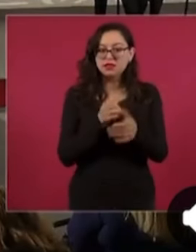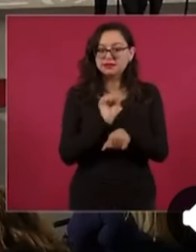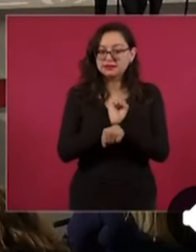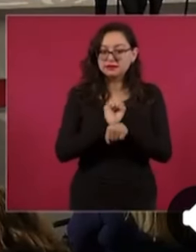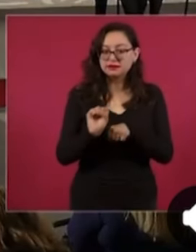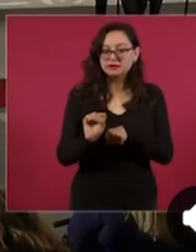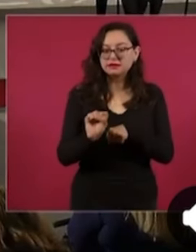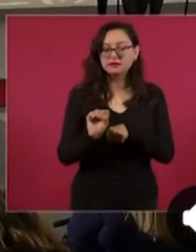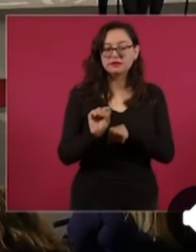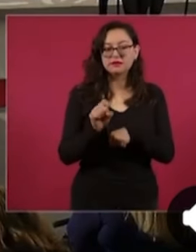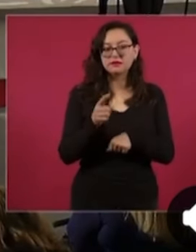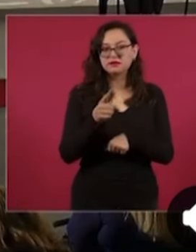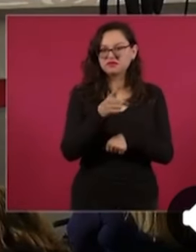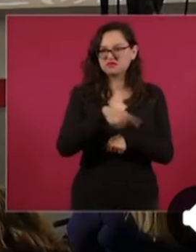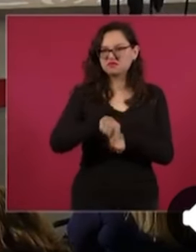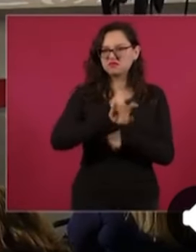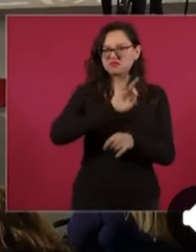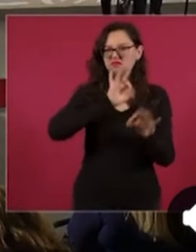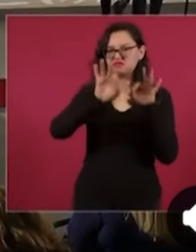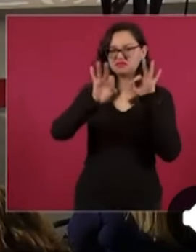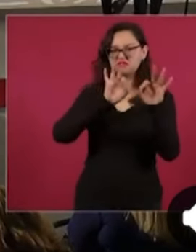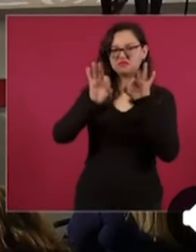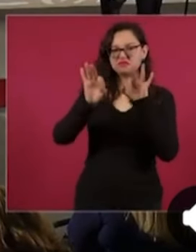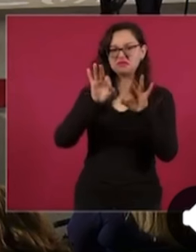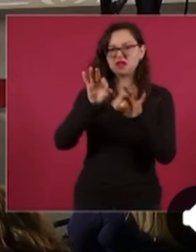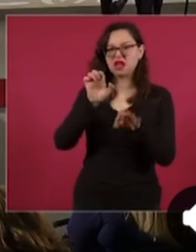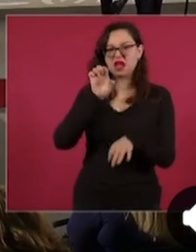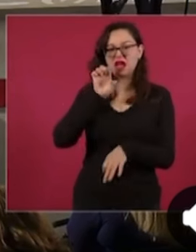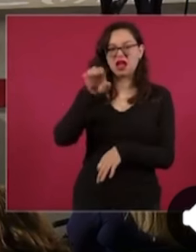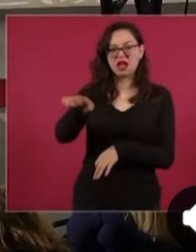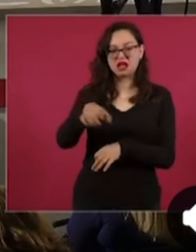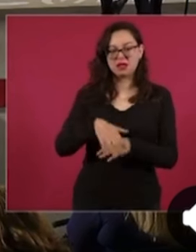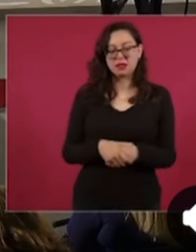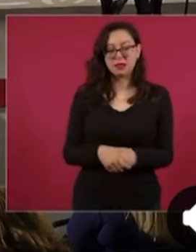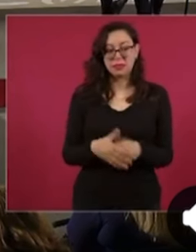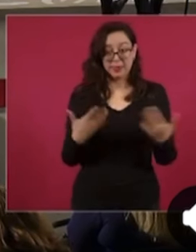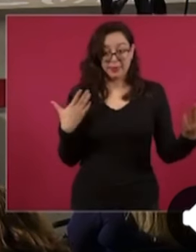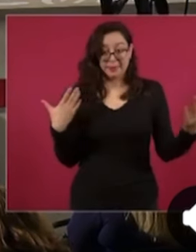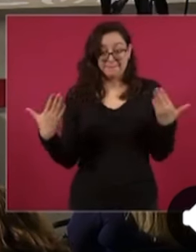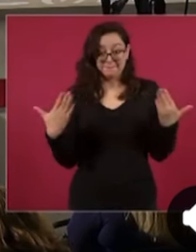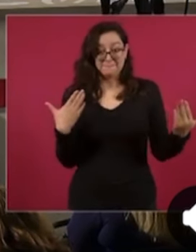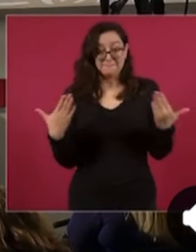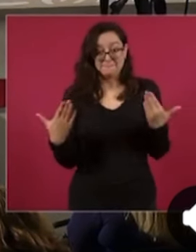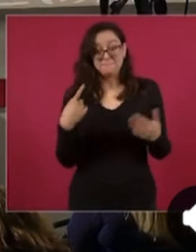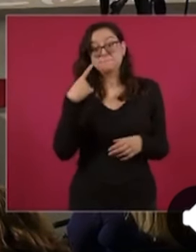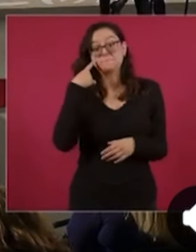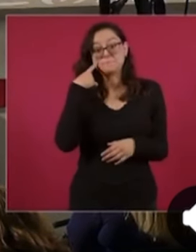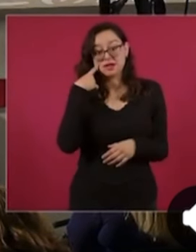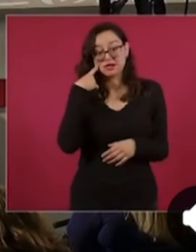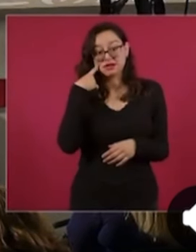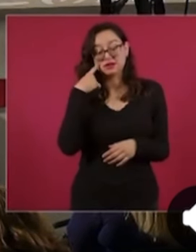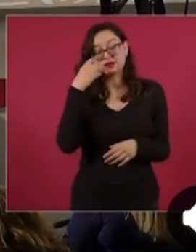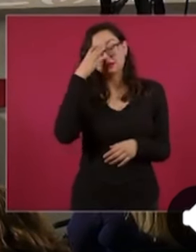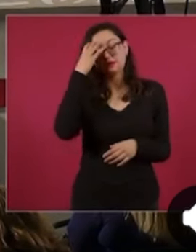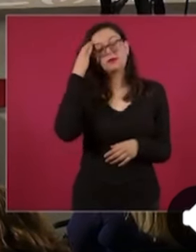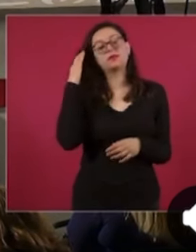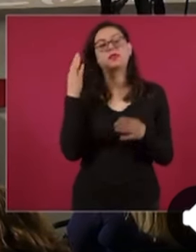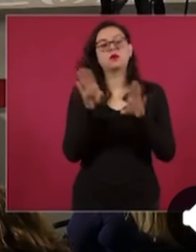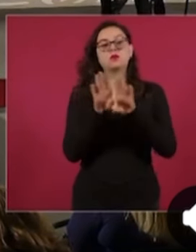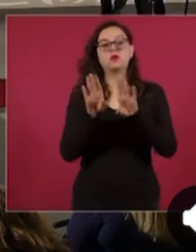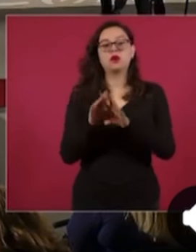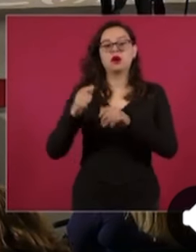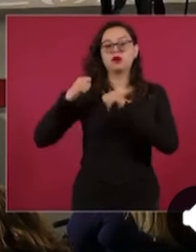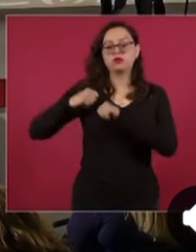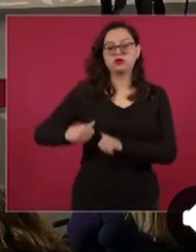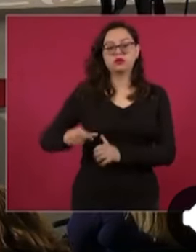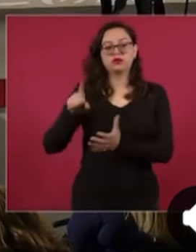que hicimos de lo que gana un juez, un ministro, de lo que gana, bueno, los altos mandos